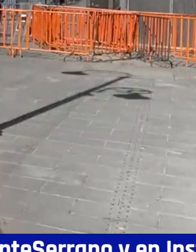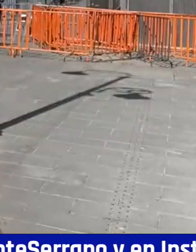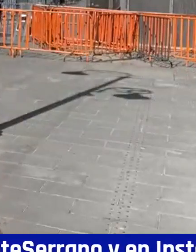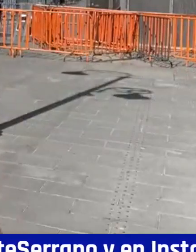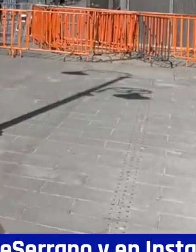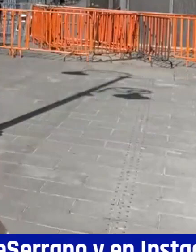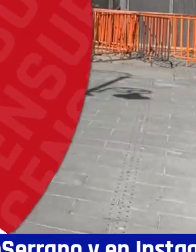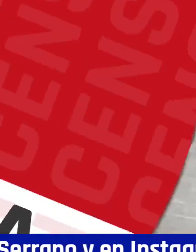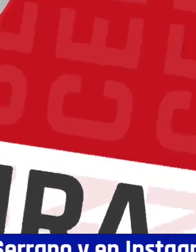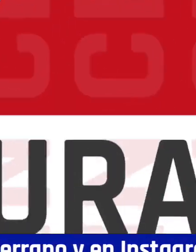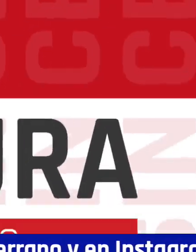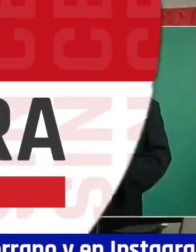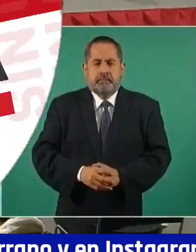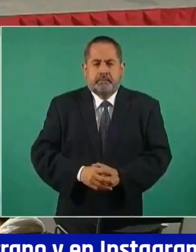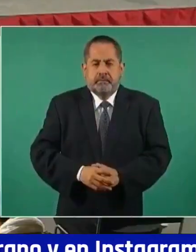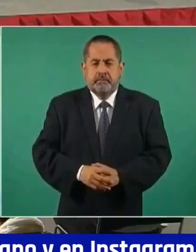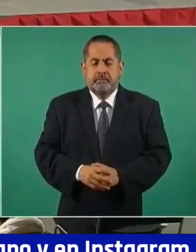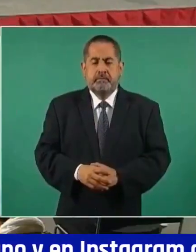en la conferencia de prensa.